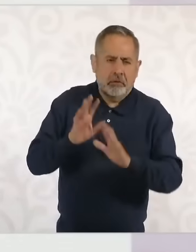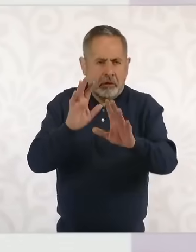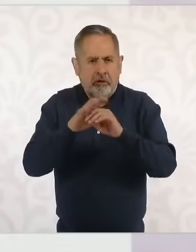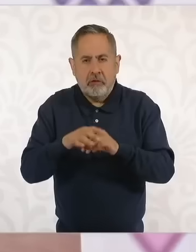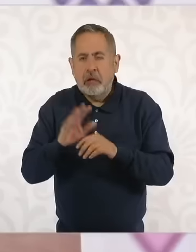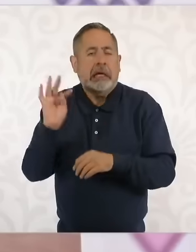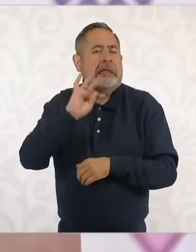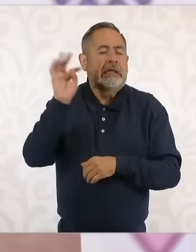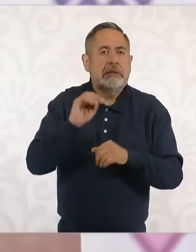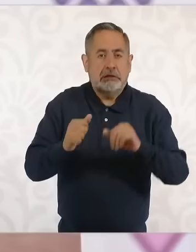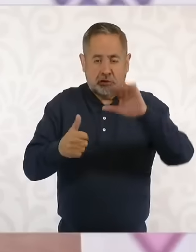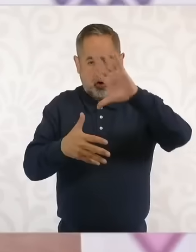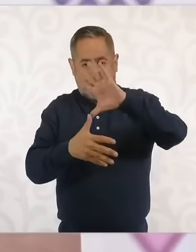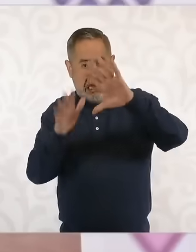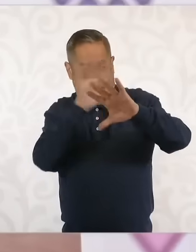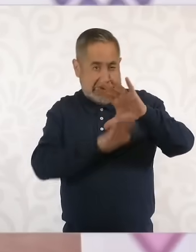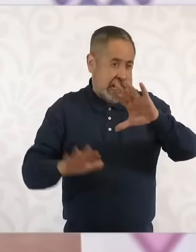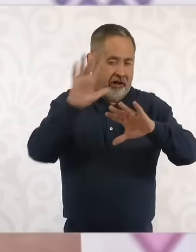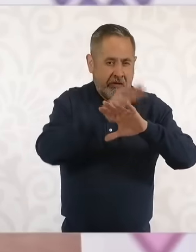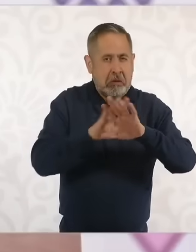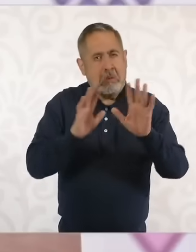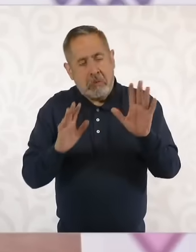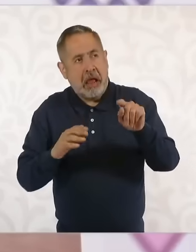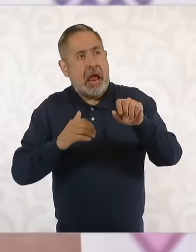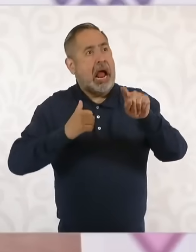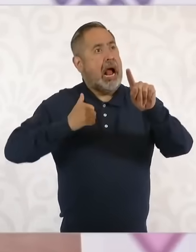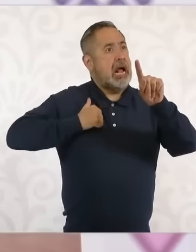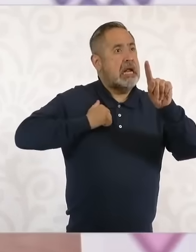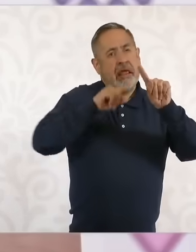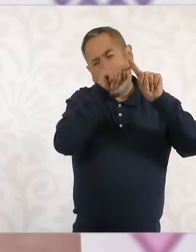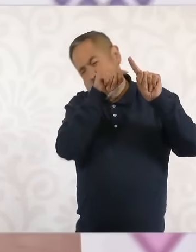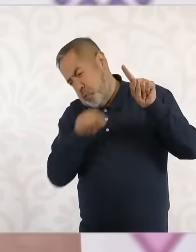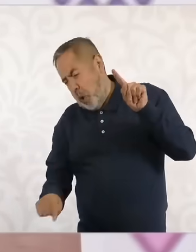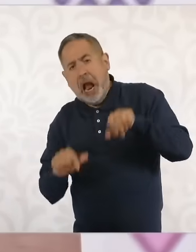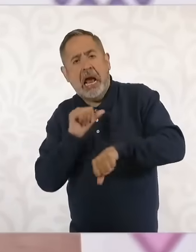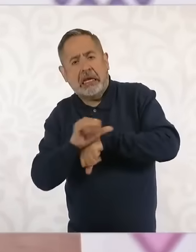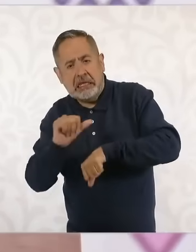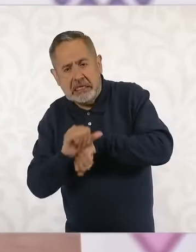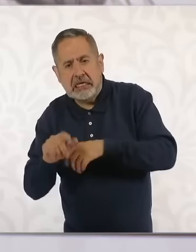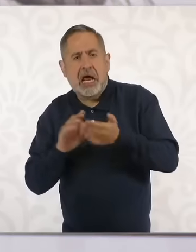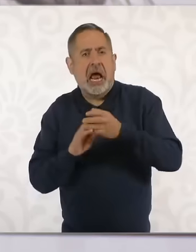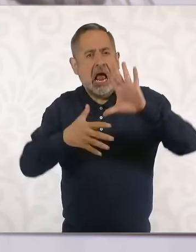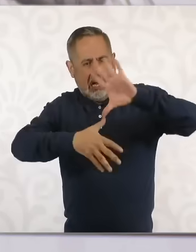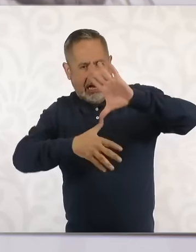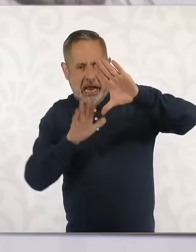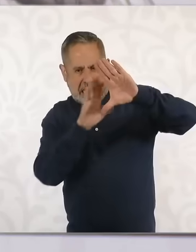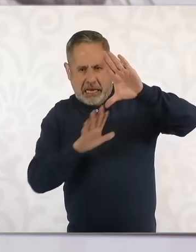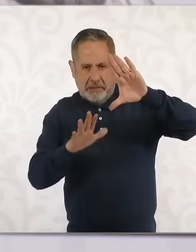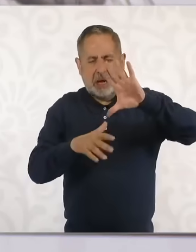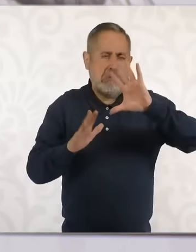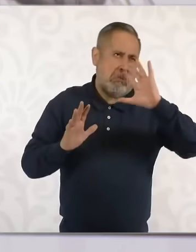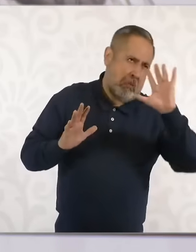el continente, desde Canadá hasta la Patagonia, incluyendo el Caribe,